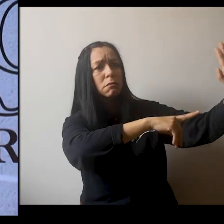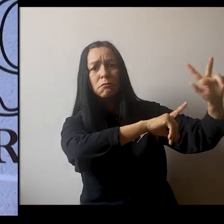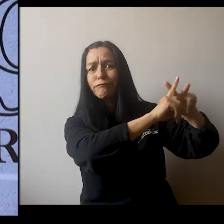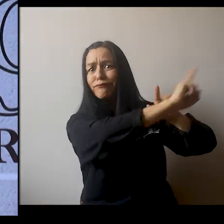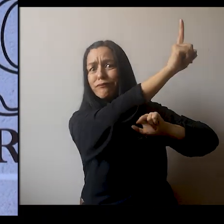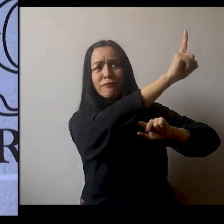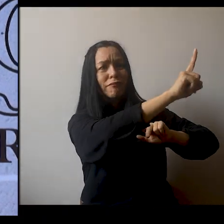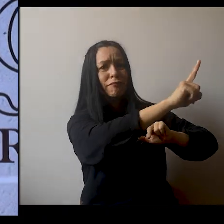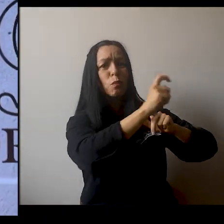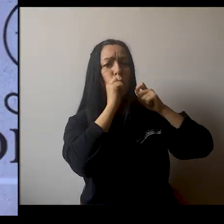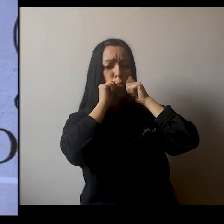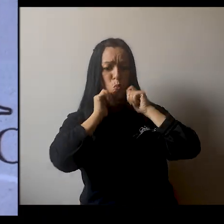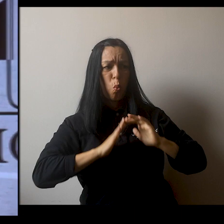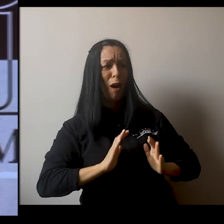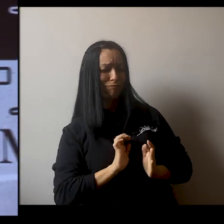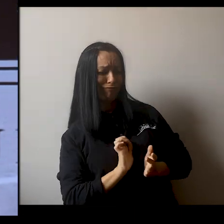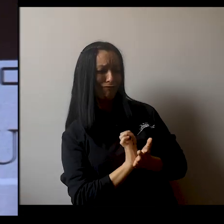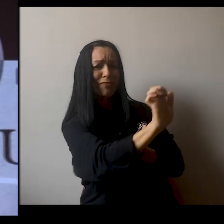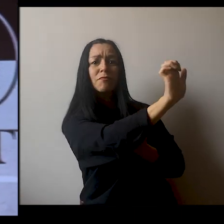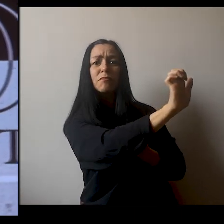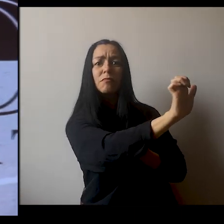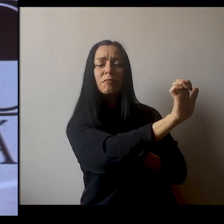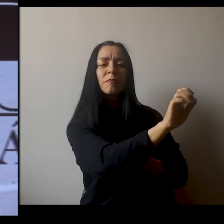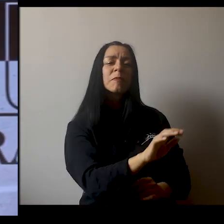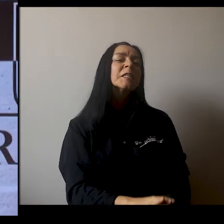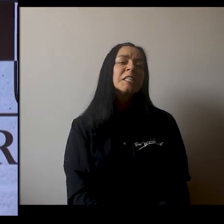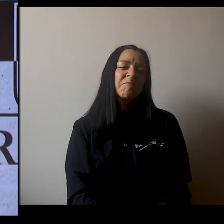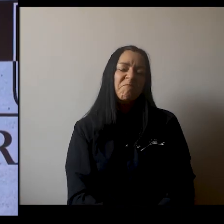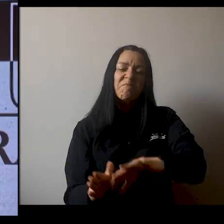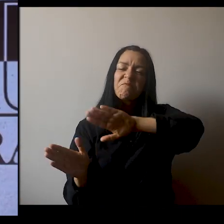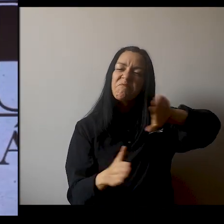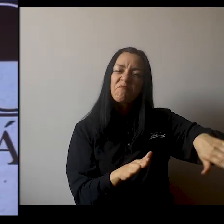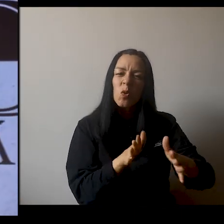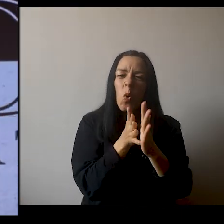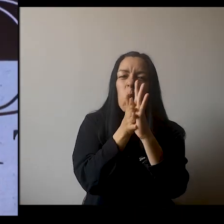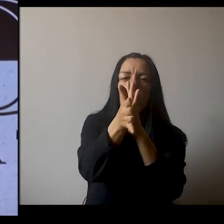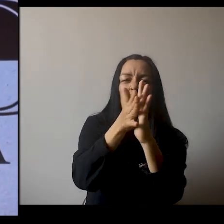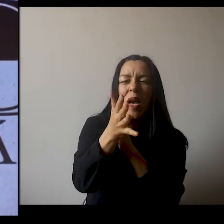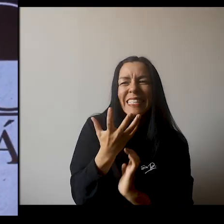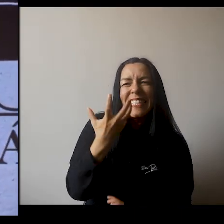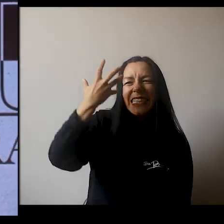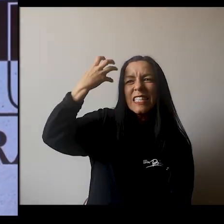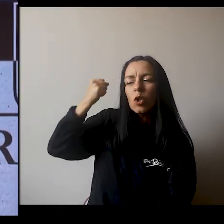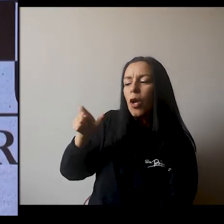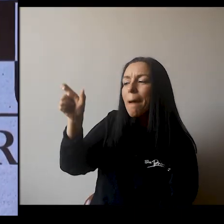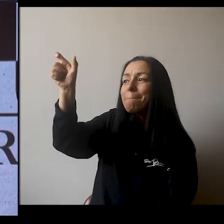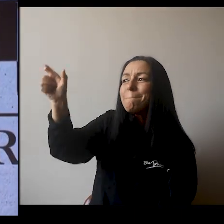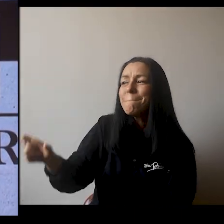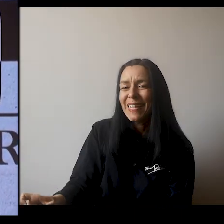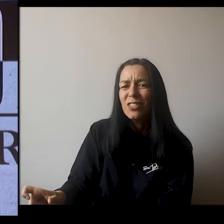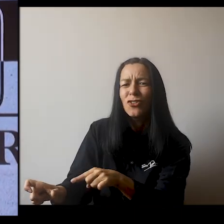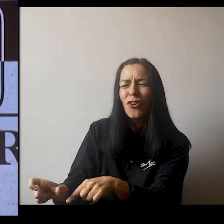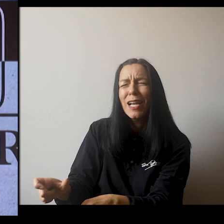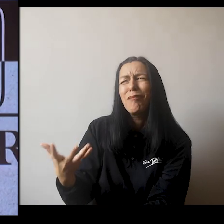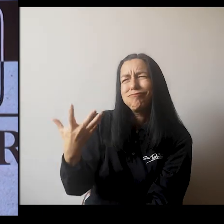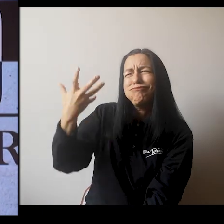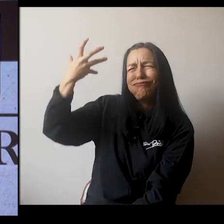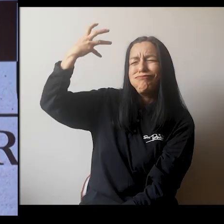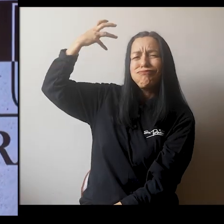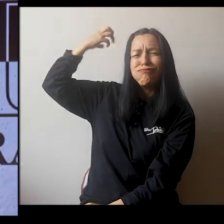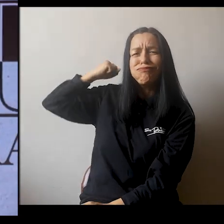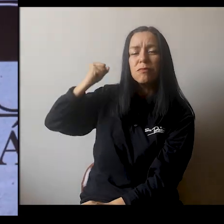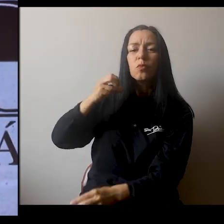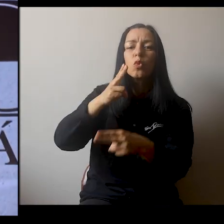se tiene que ir de nuestro cuerpo. Y lo quiero ilustrar con un gran evangelista del siglo pasado. Se